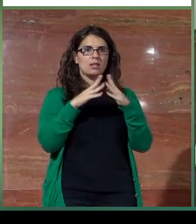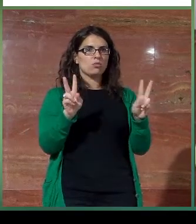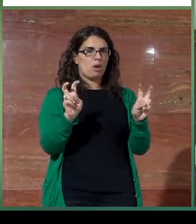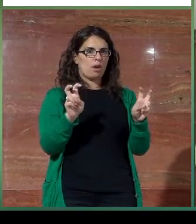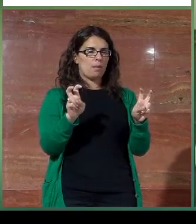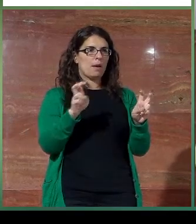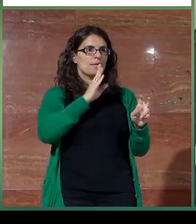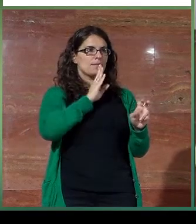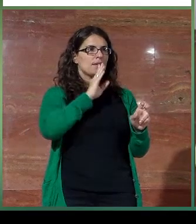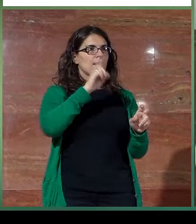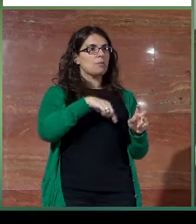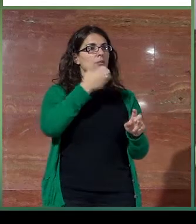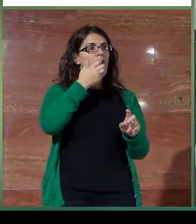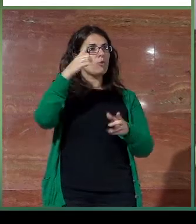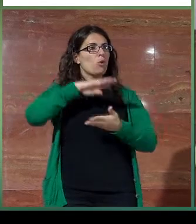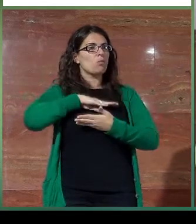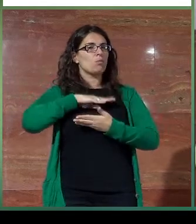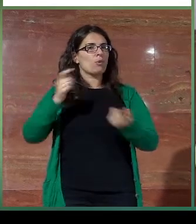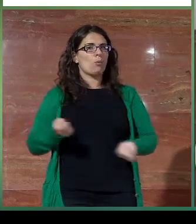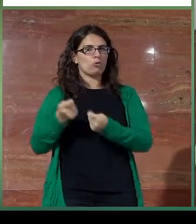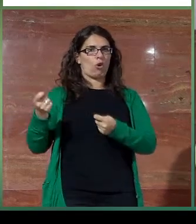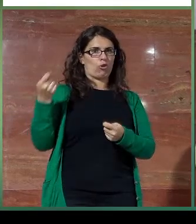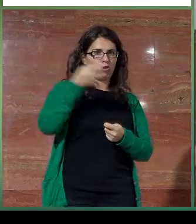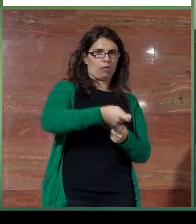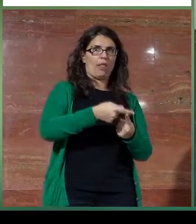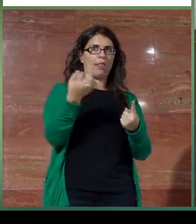también al promotor? ¿Por qué no metemos